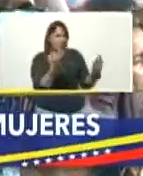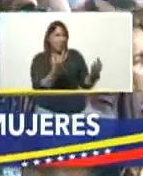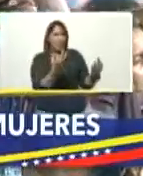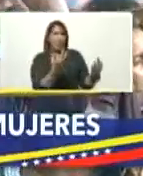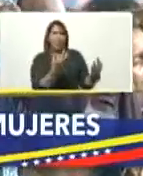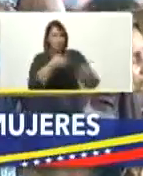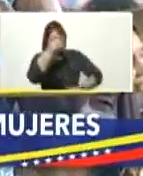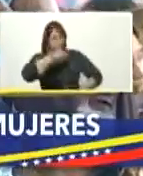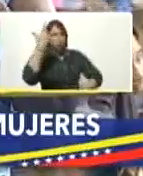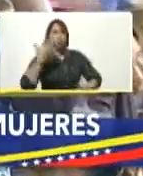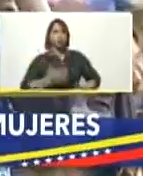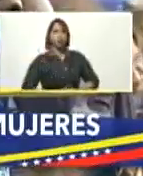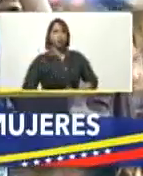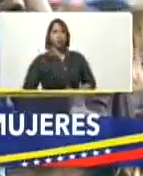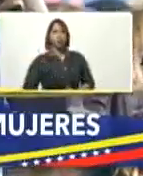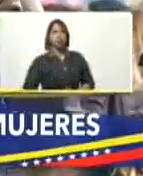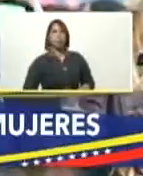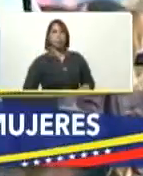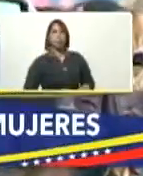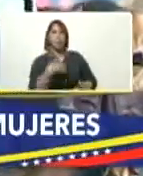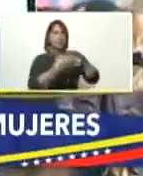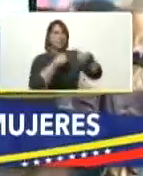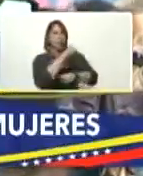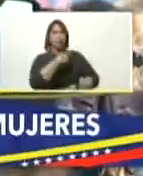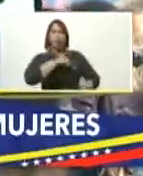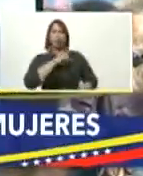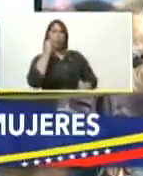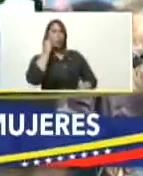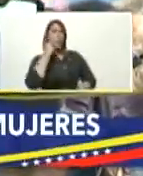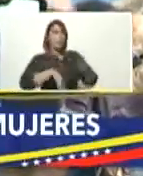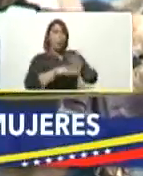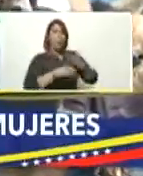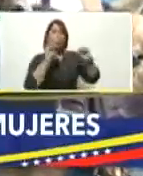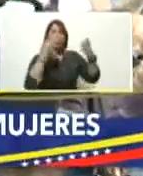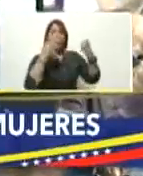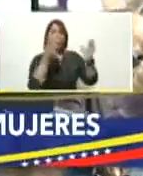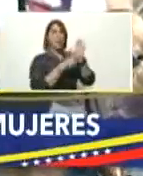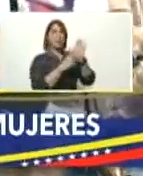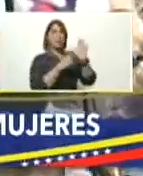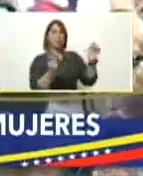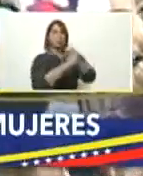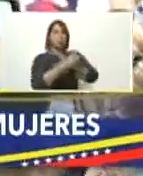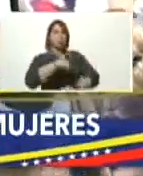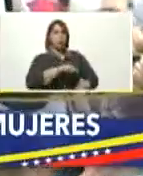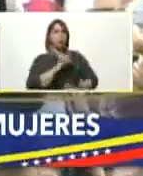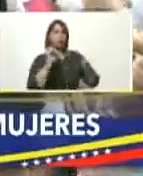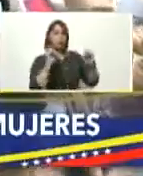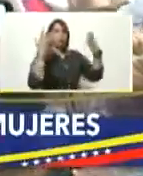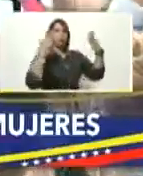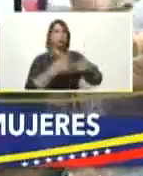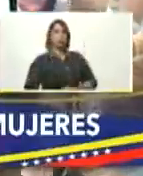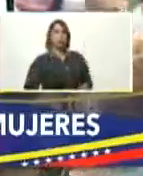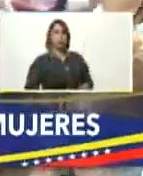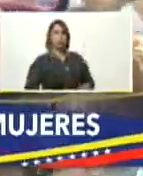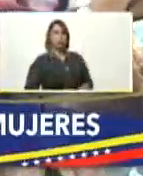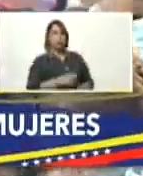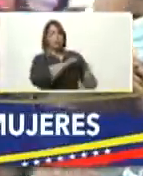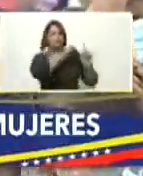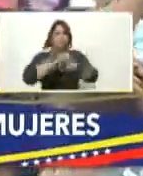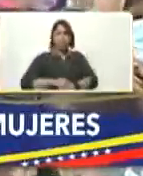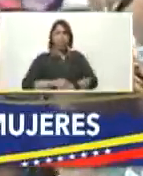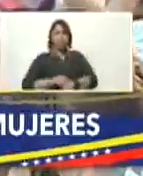la firme convicción de que en revolución es que nosotras vamos a lograr los verdaderos cambios, que nosotras vamos a lograr tumbar